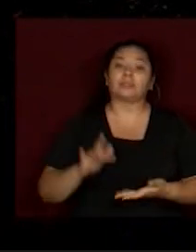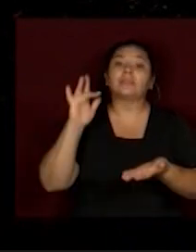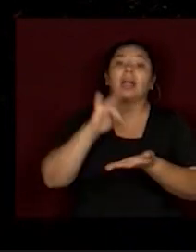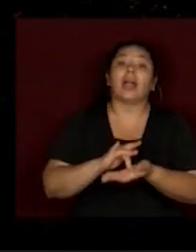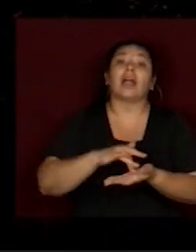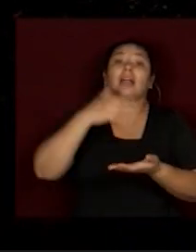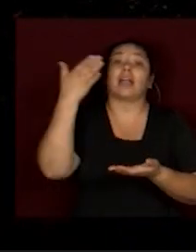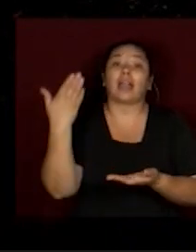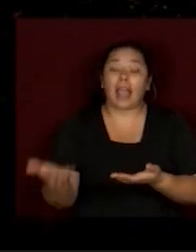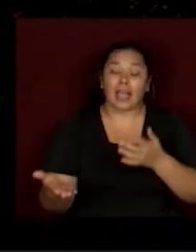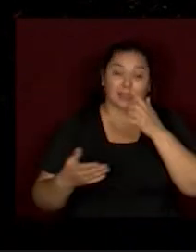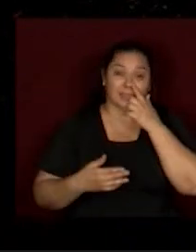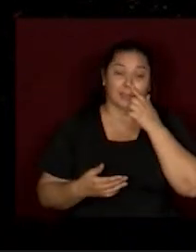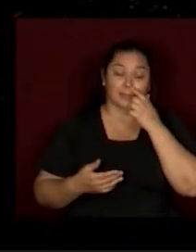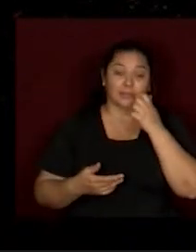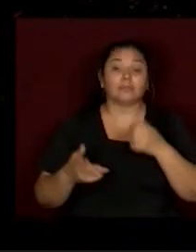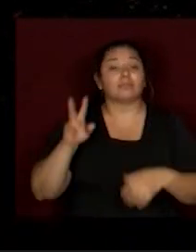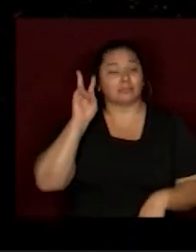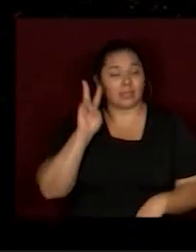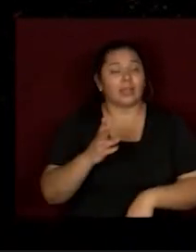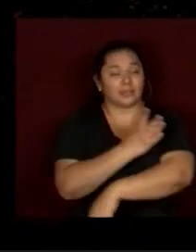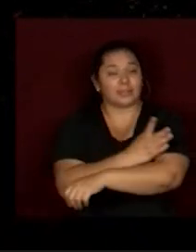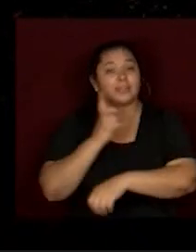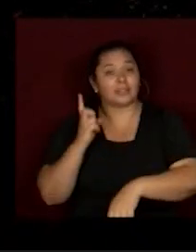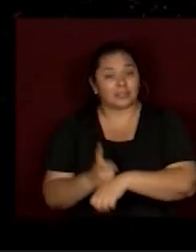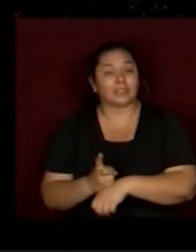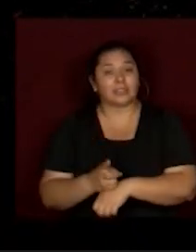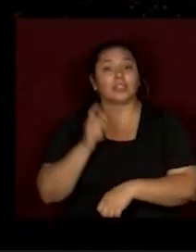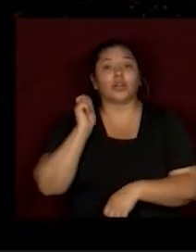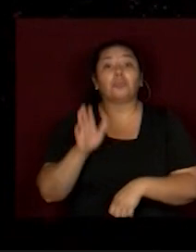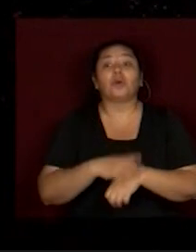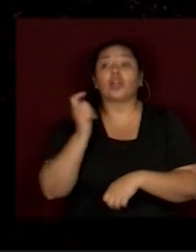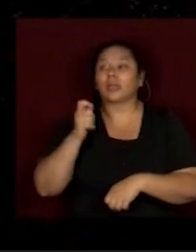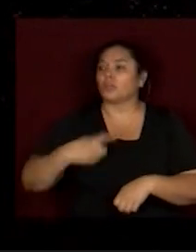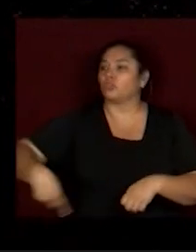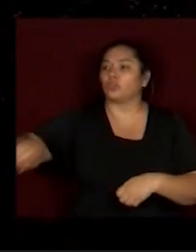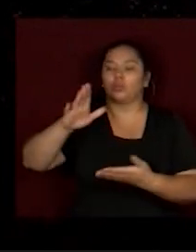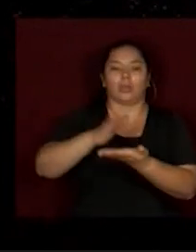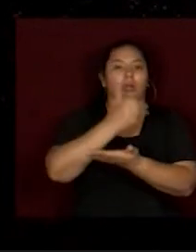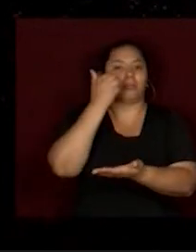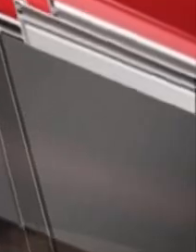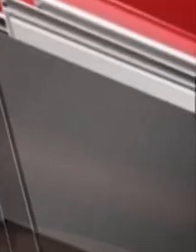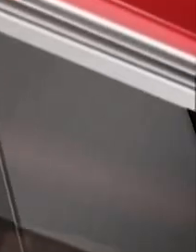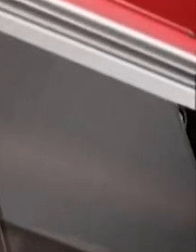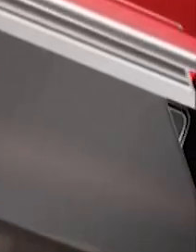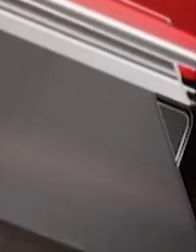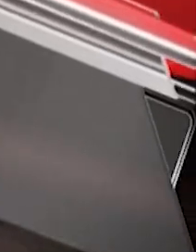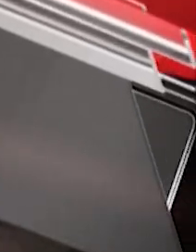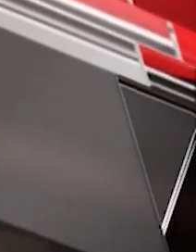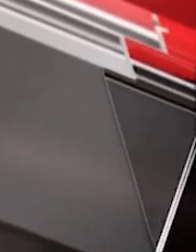día se expresó con toda Claridad Muchas gracias y hasta pronto